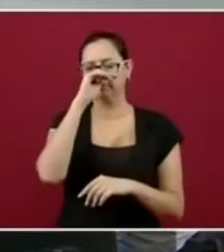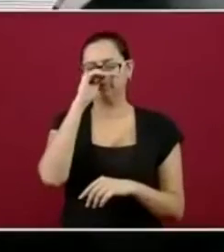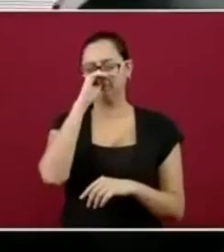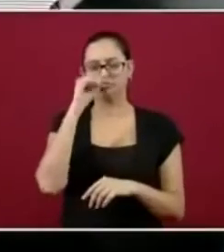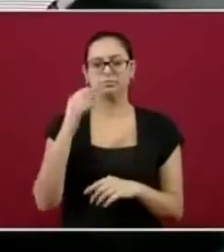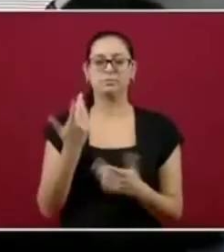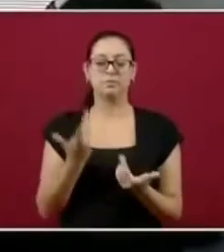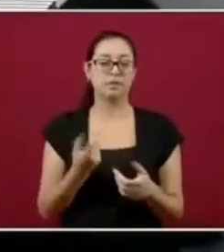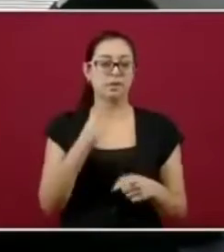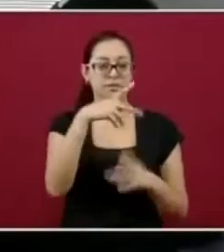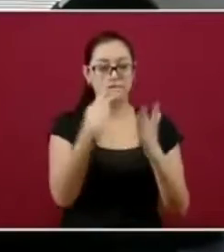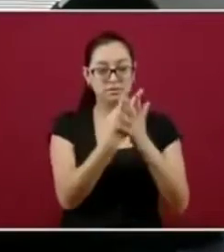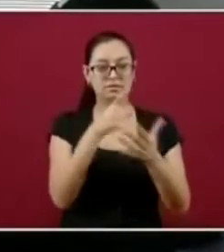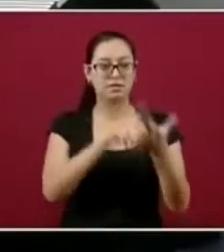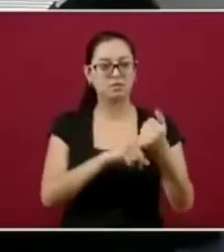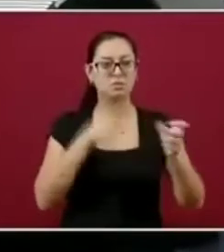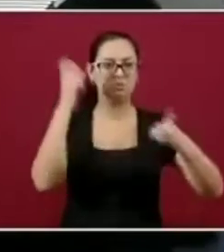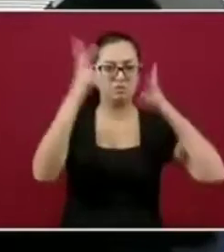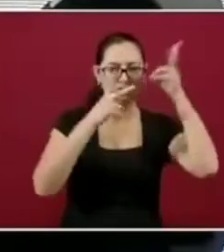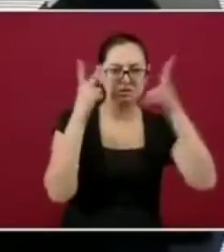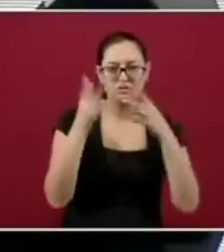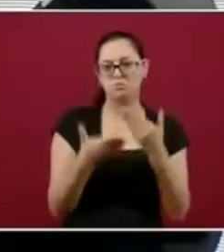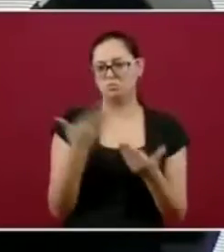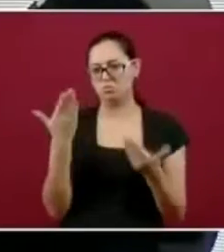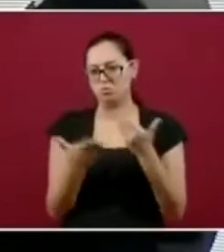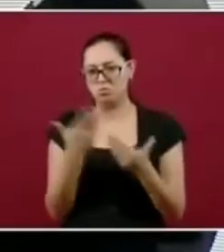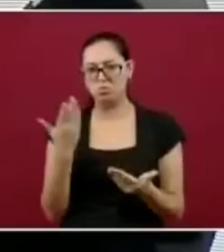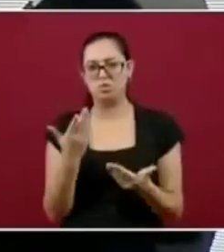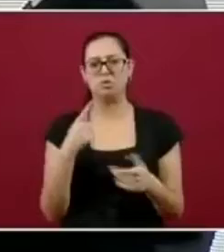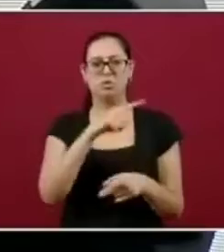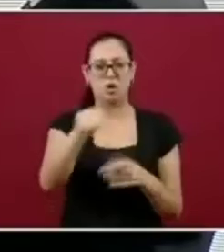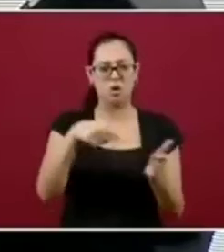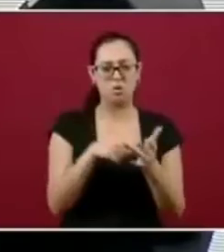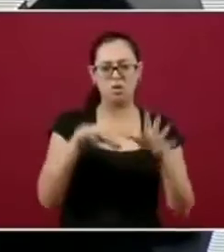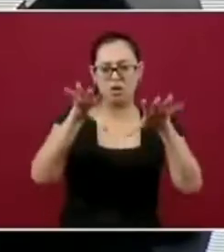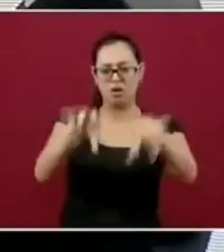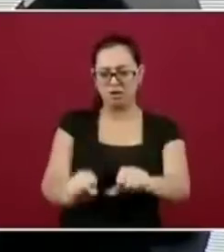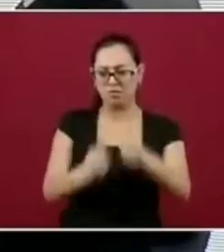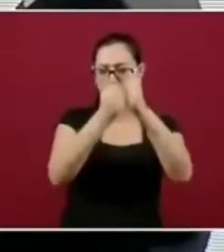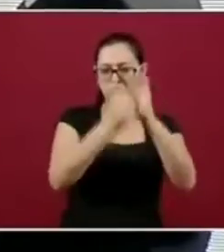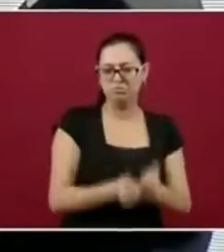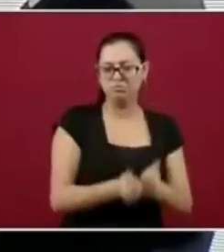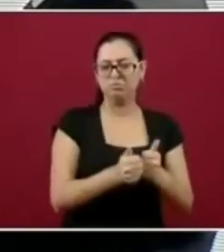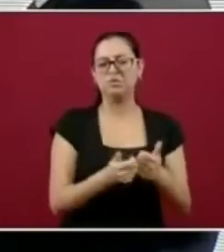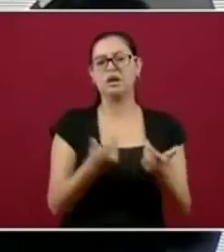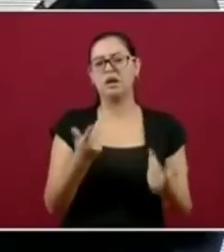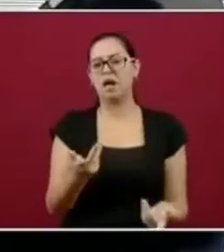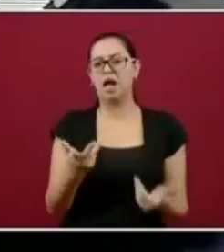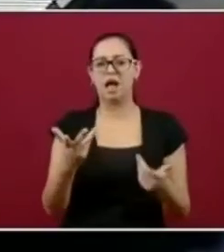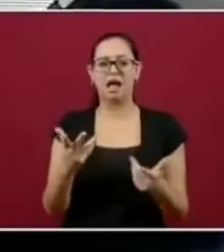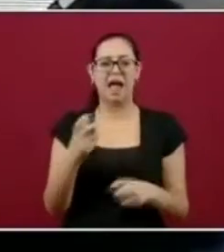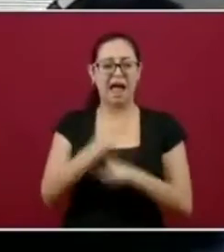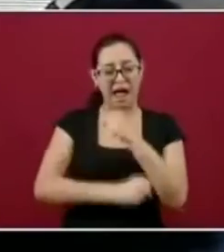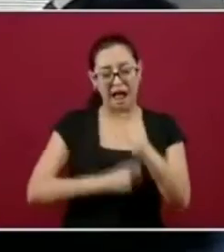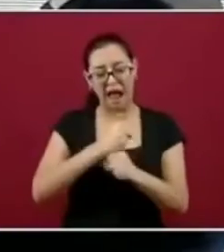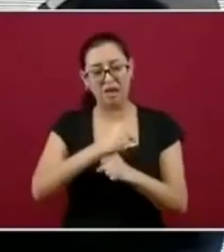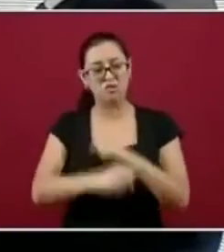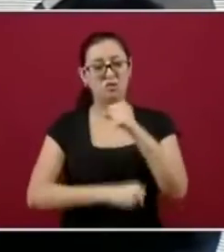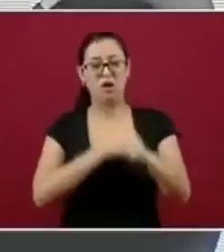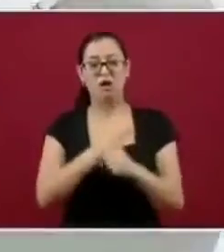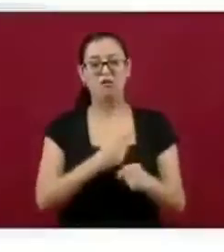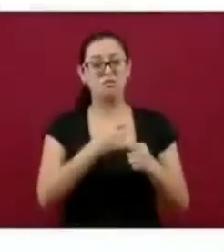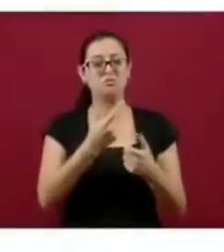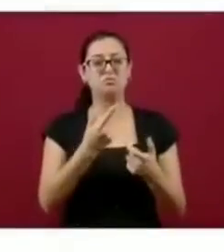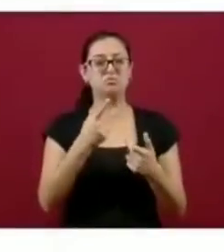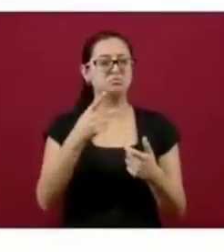a prisiones, a centros de detención. Recordemos que hay detenciones de mexicanas y mexicanos que llevan años viviendo en